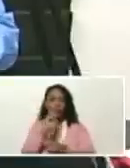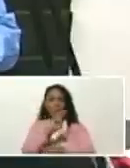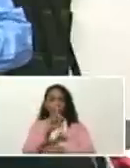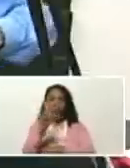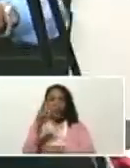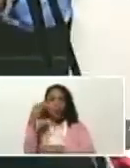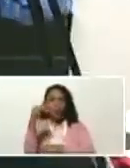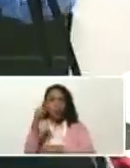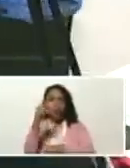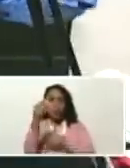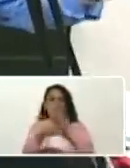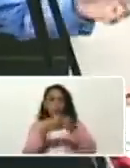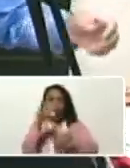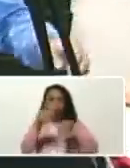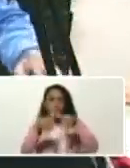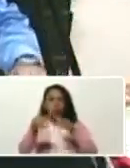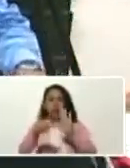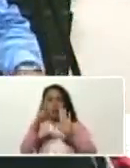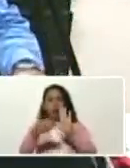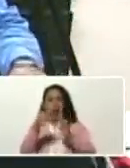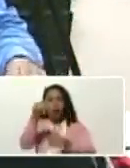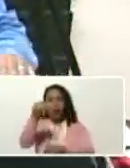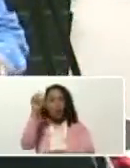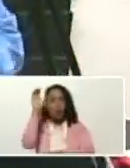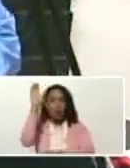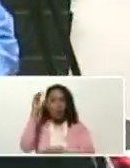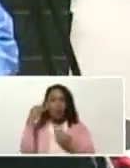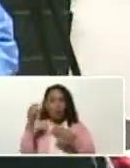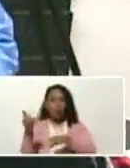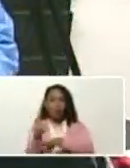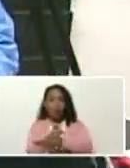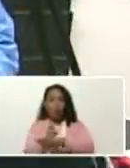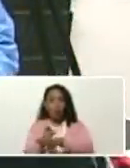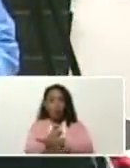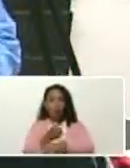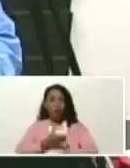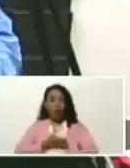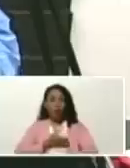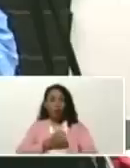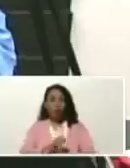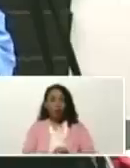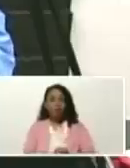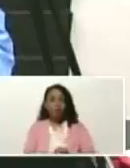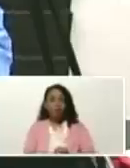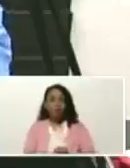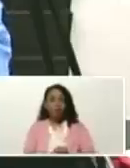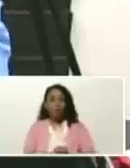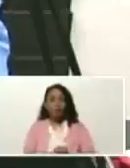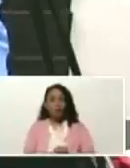de noviembre hubo elecciones generales en el país para gobernaciones y alcaldías